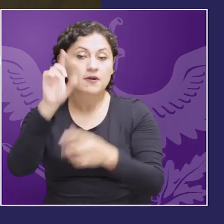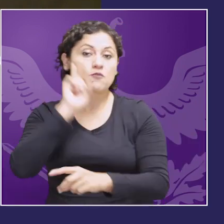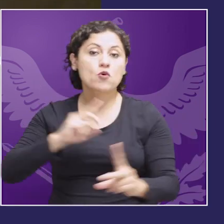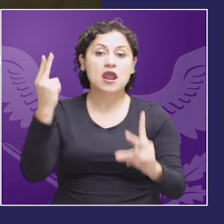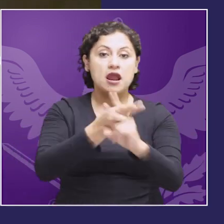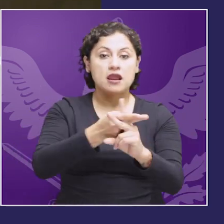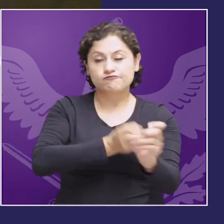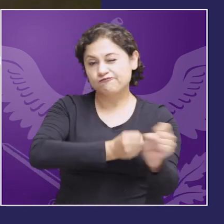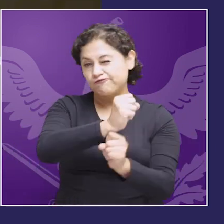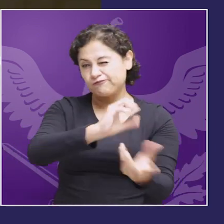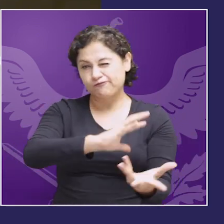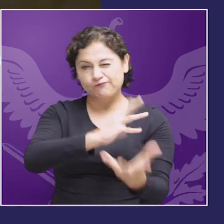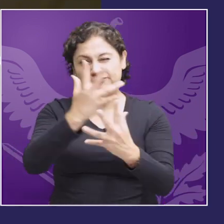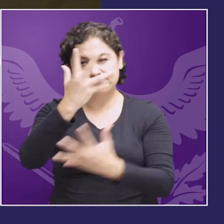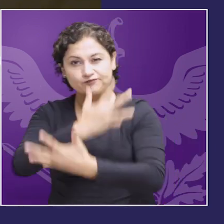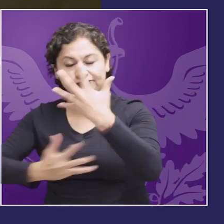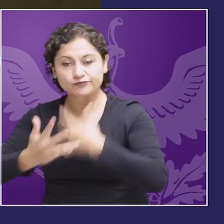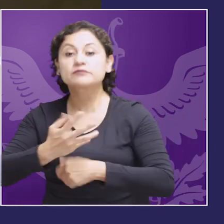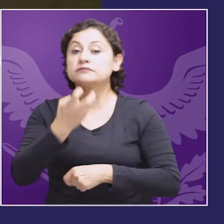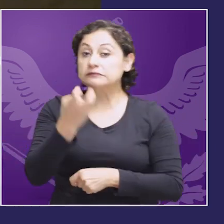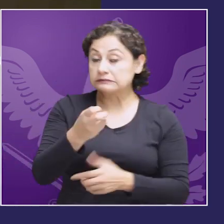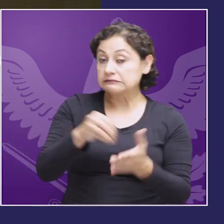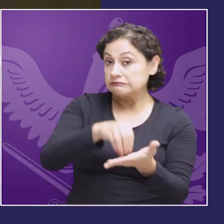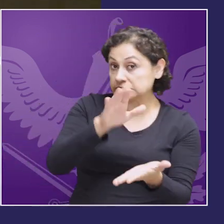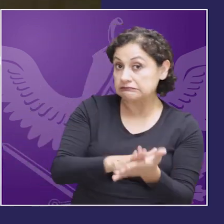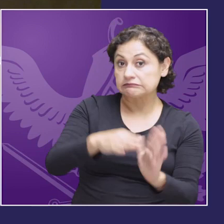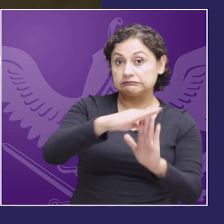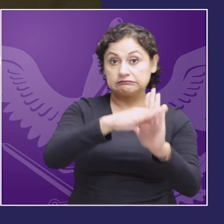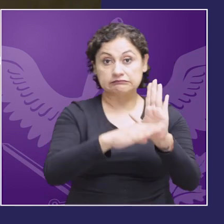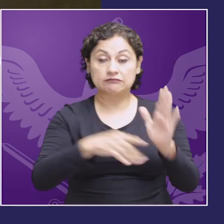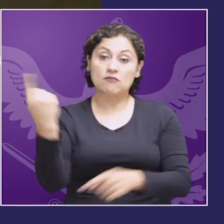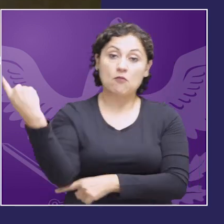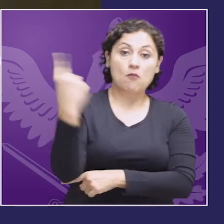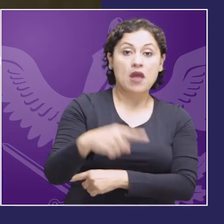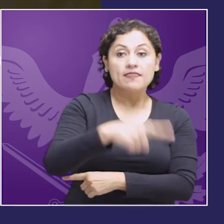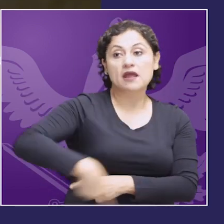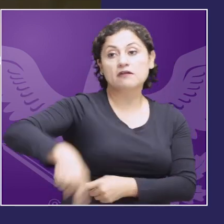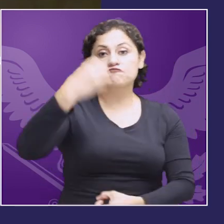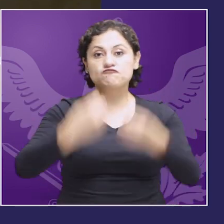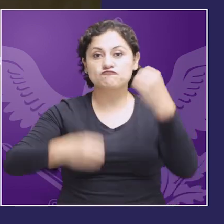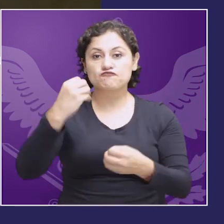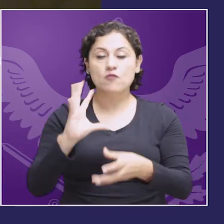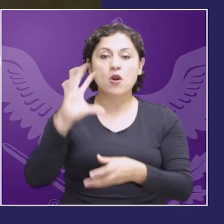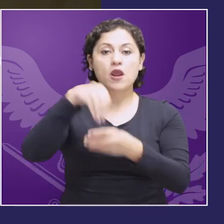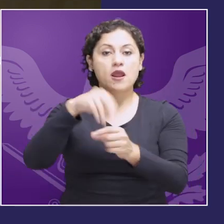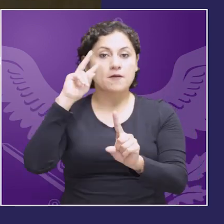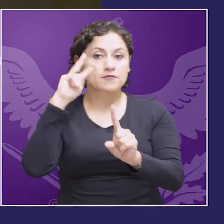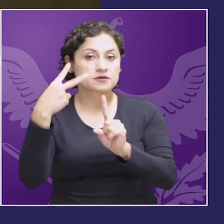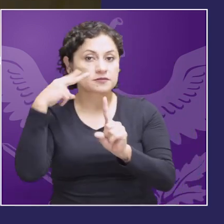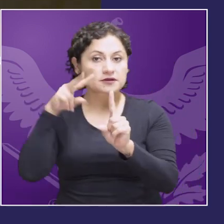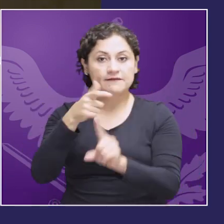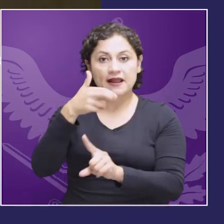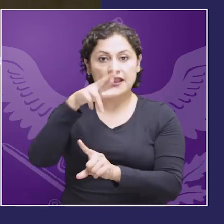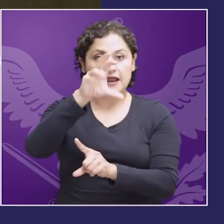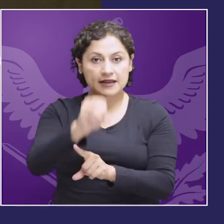fijó estándares para la investigación de la muerte violenta de mujeres. Además de señalar que estas investigaciones se deben llevar a